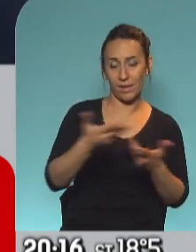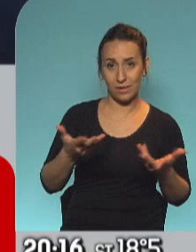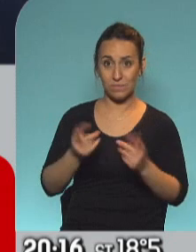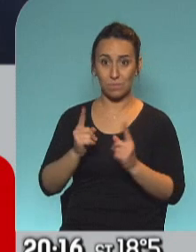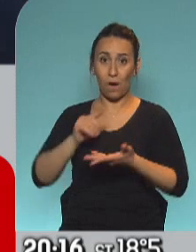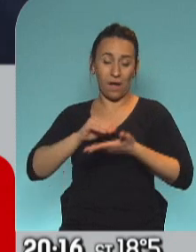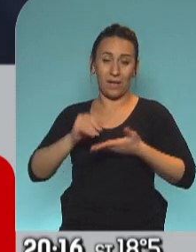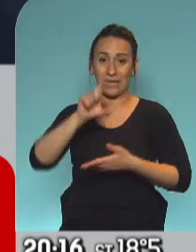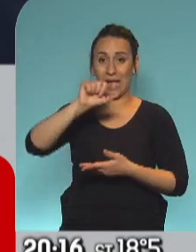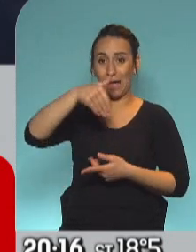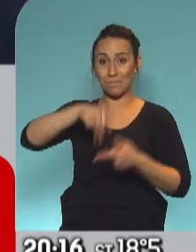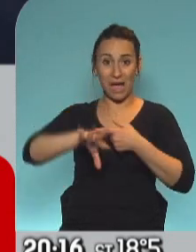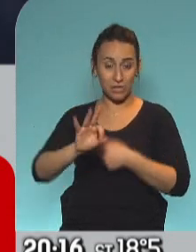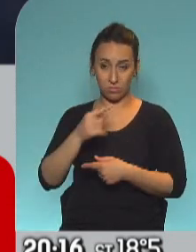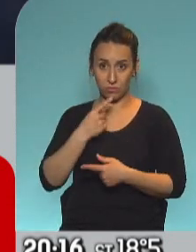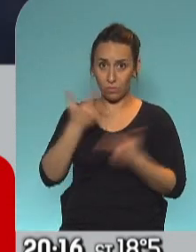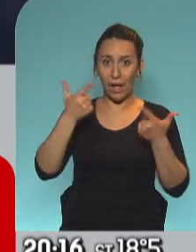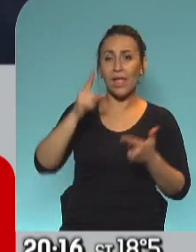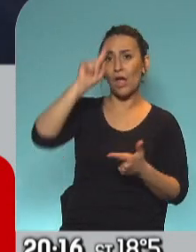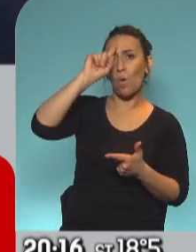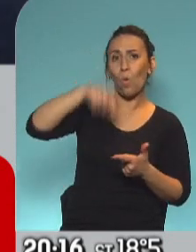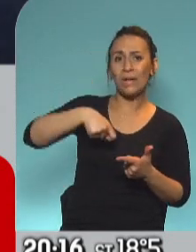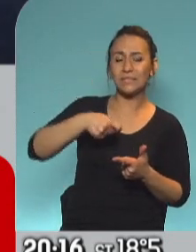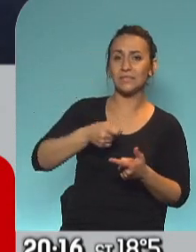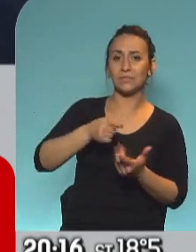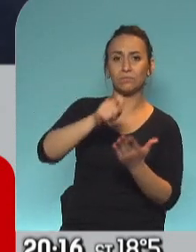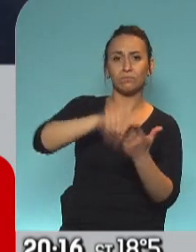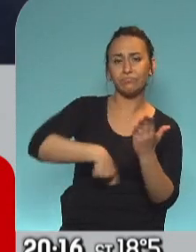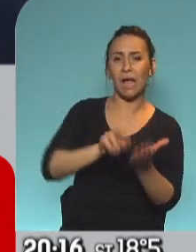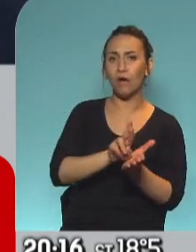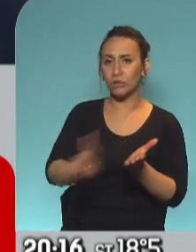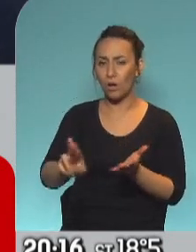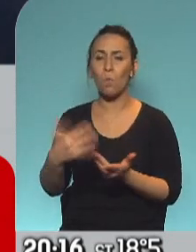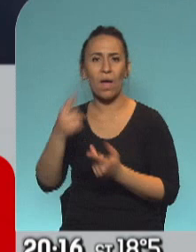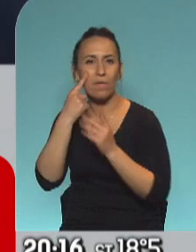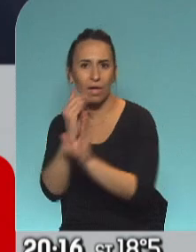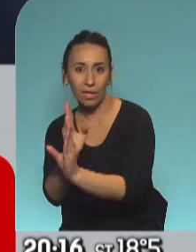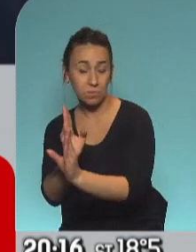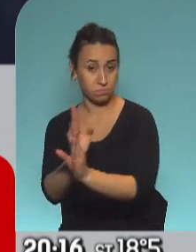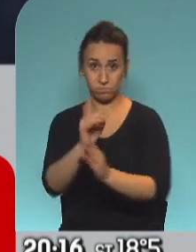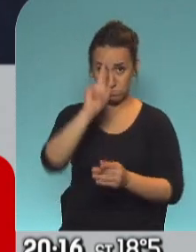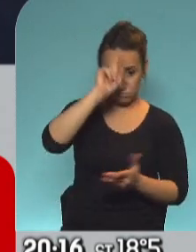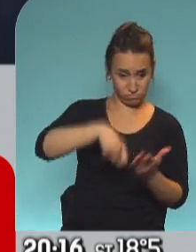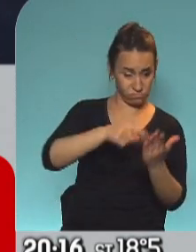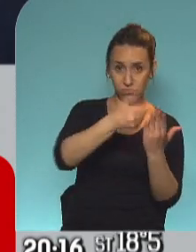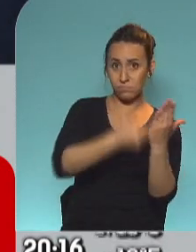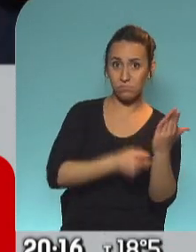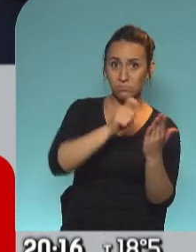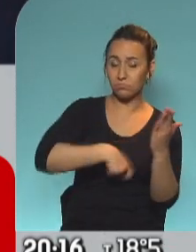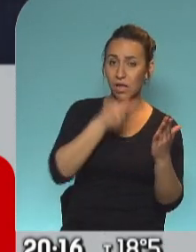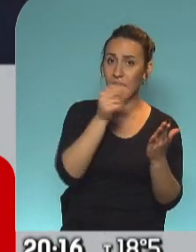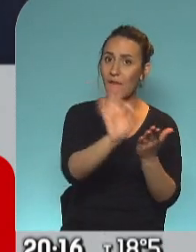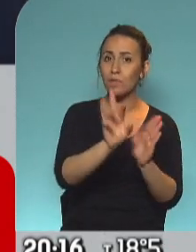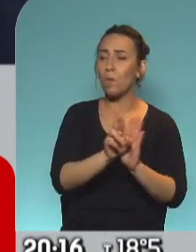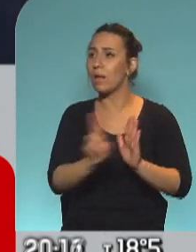Camaño, no había ninguna autorización judicial para que esto suceda. No se trata de ningún objeto para ser estudiado, al contrario.